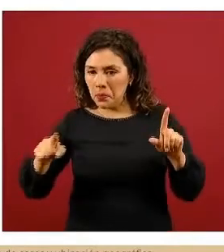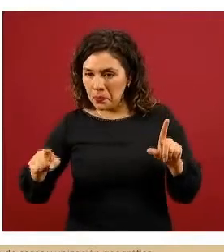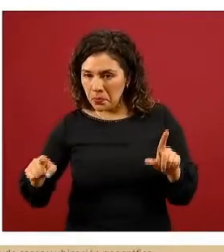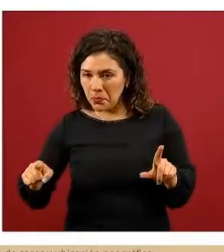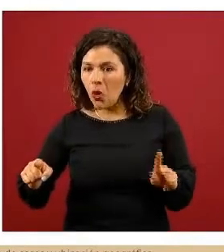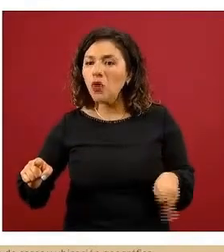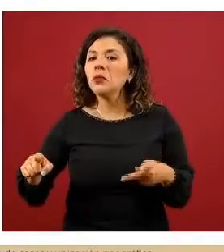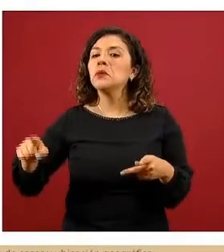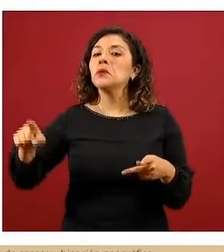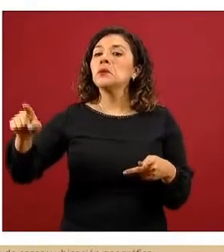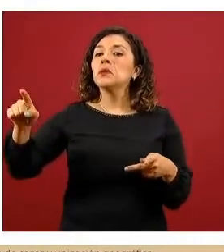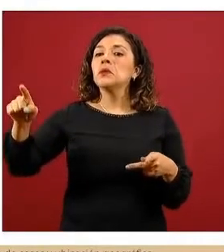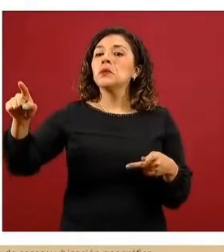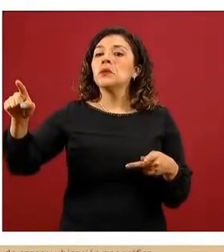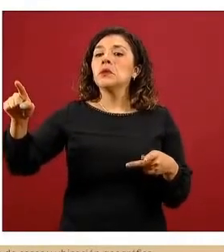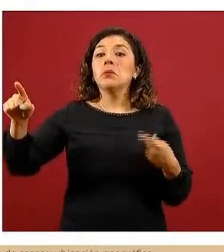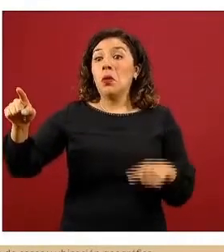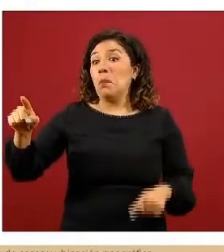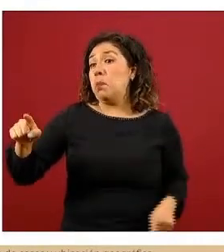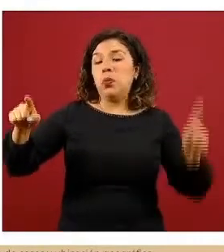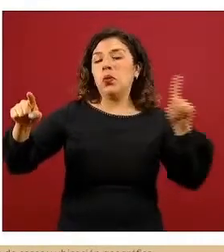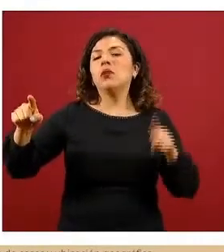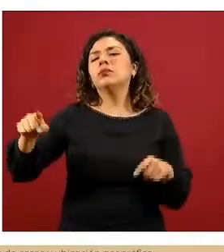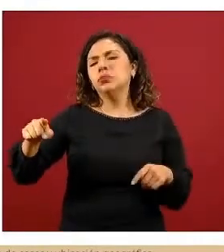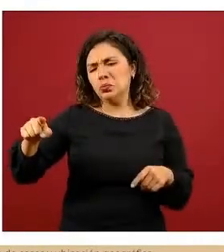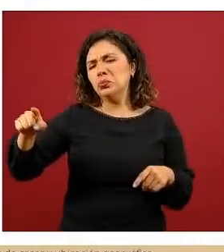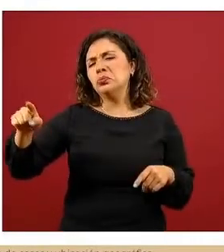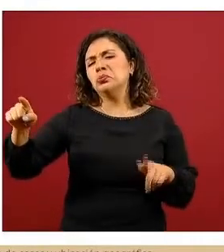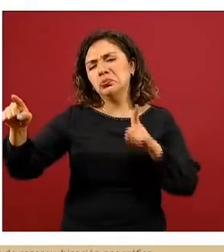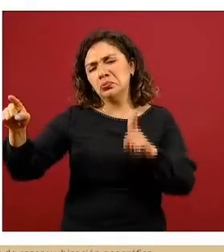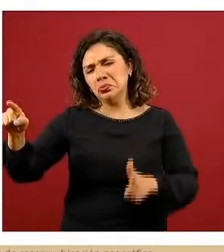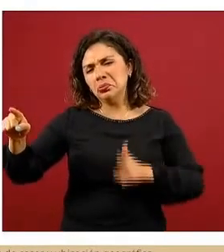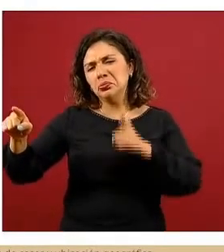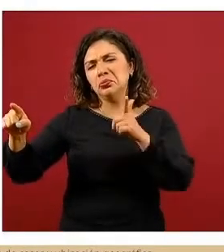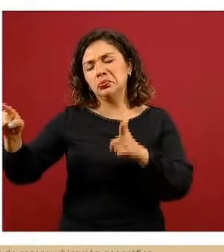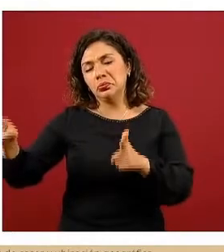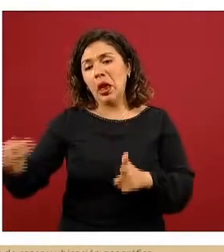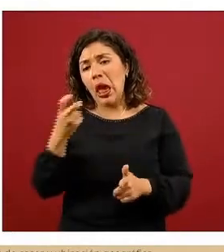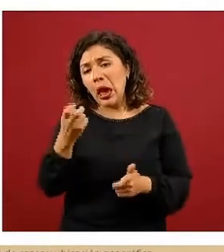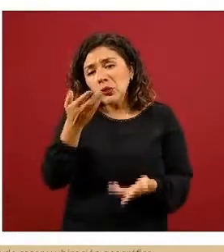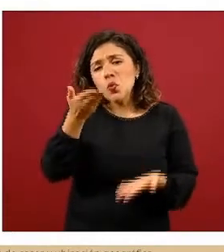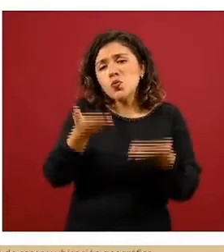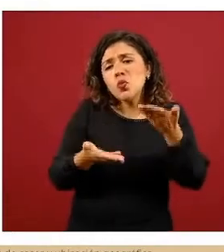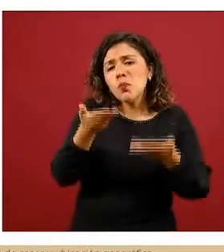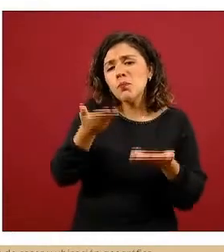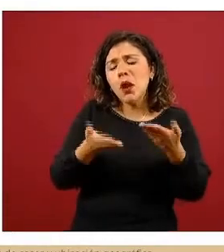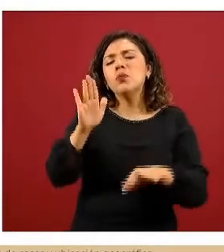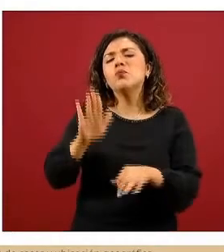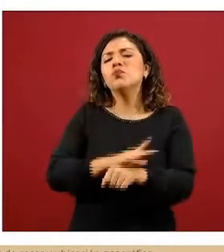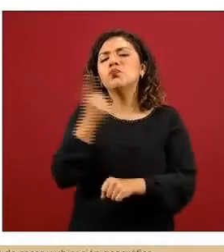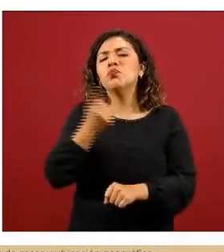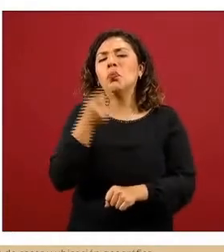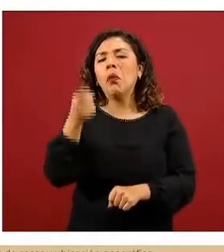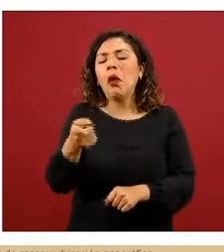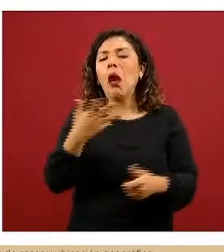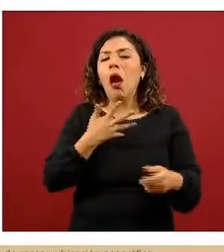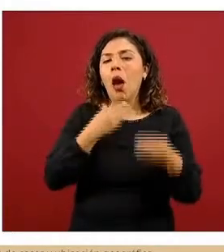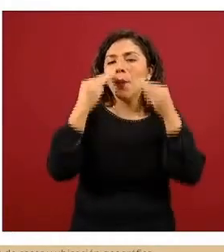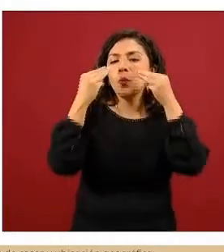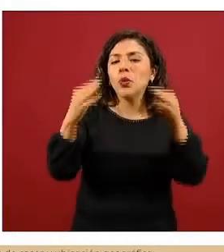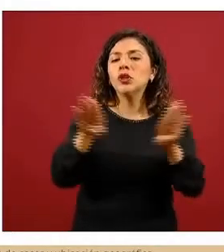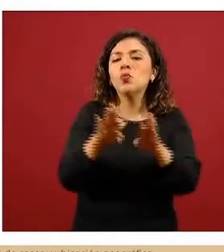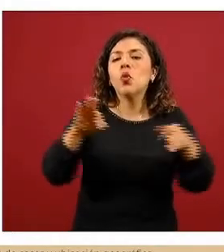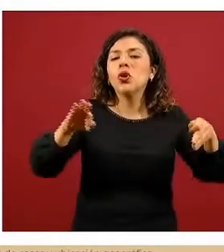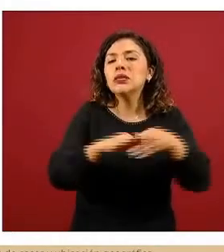bajaron, volvieron a subir, pero no lo han hecho con la misma intensidad. Estos son comparables. ¿Por qué son comparables? Porque lo que tenemos aquí es